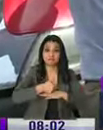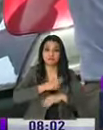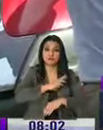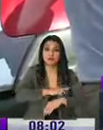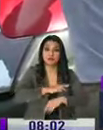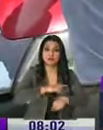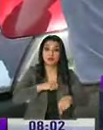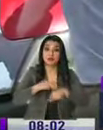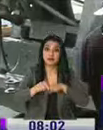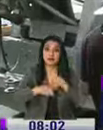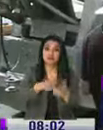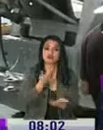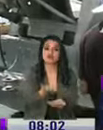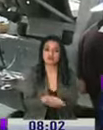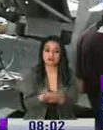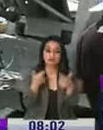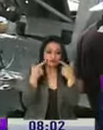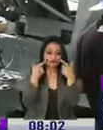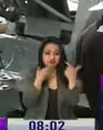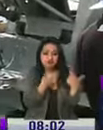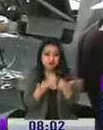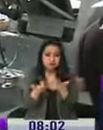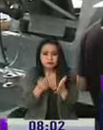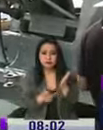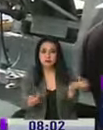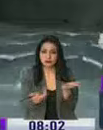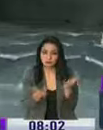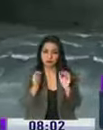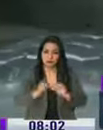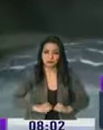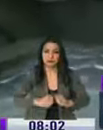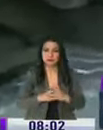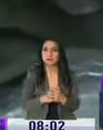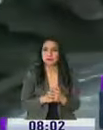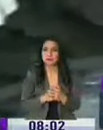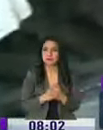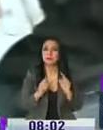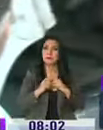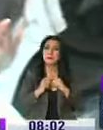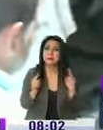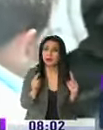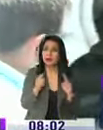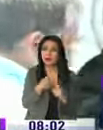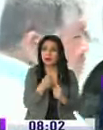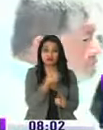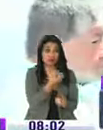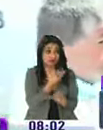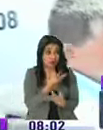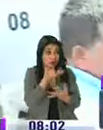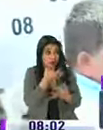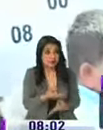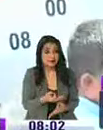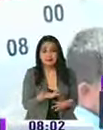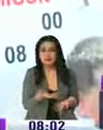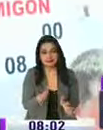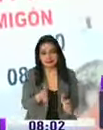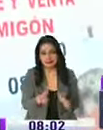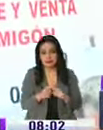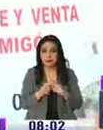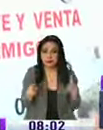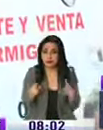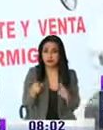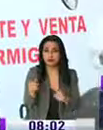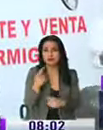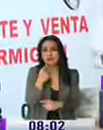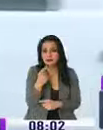de Tránsito para verificar lo ocurrido, pero no pudieron colaborarnos con la versión oficial. Pero según nos